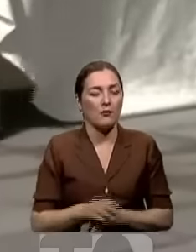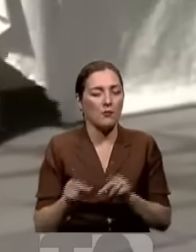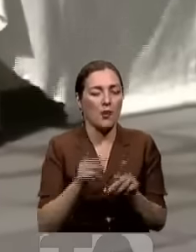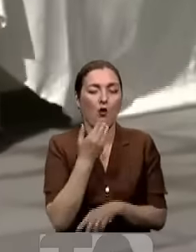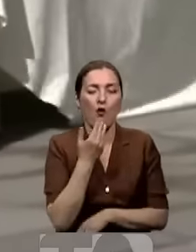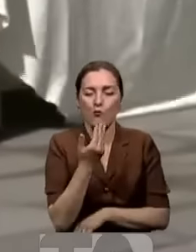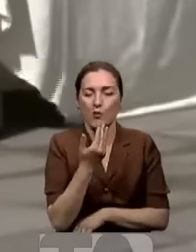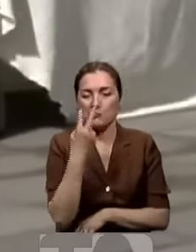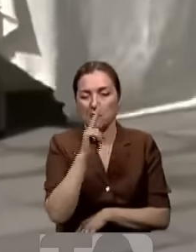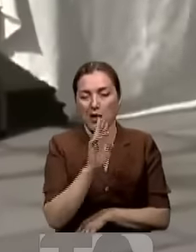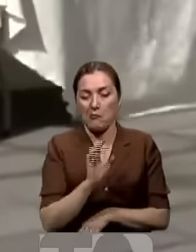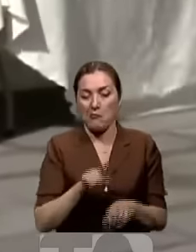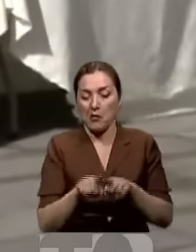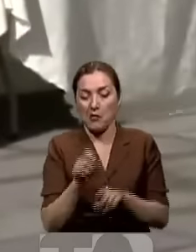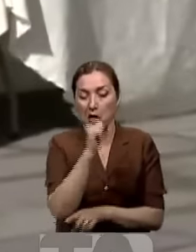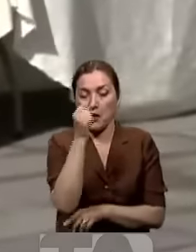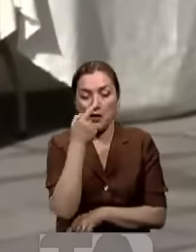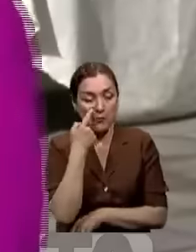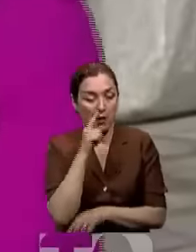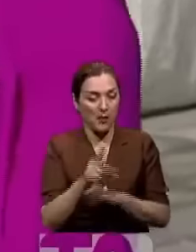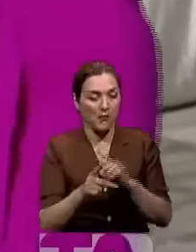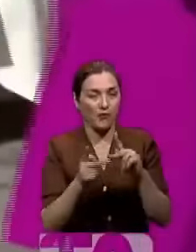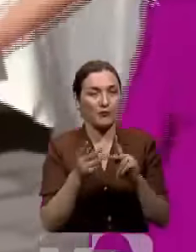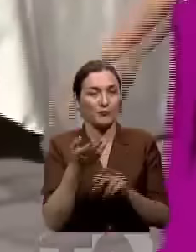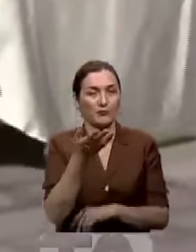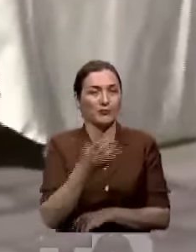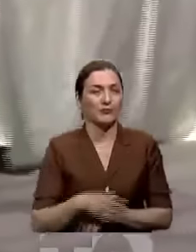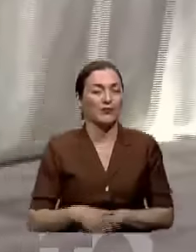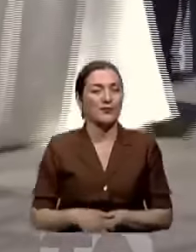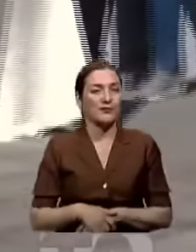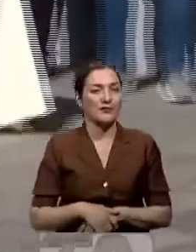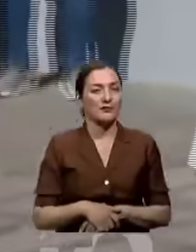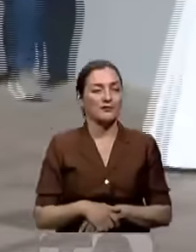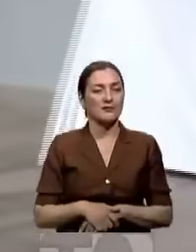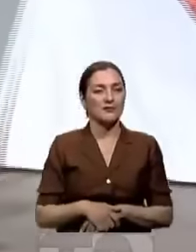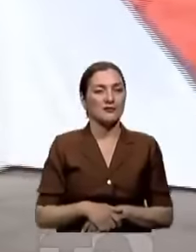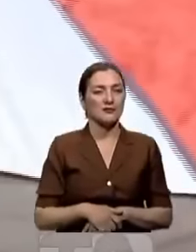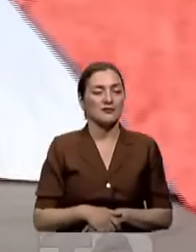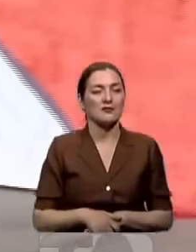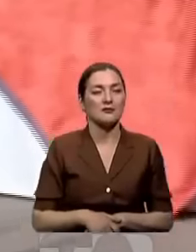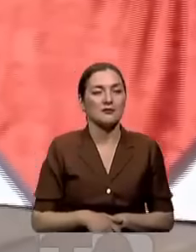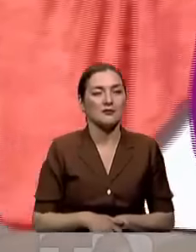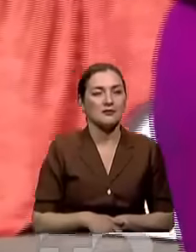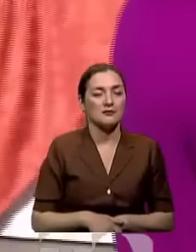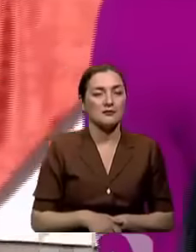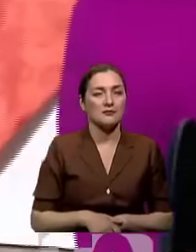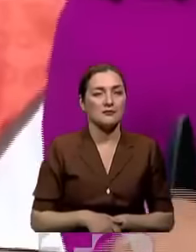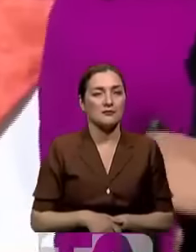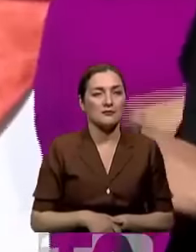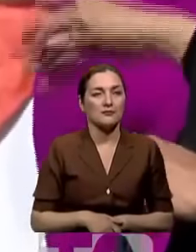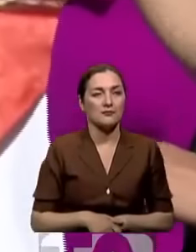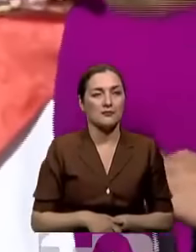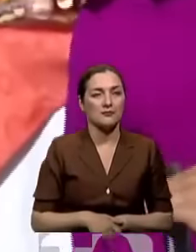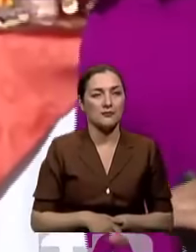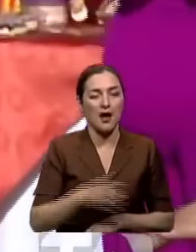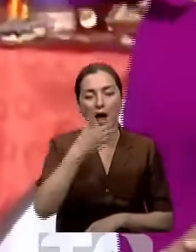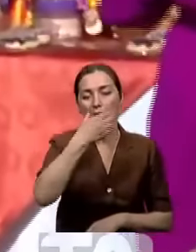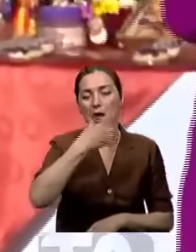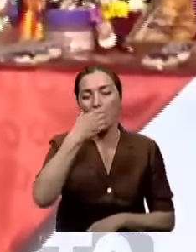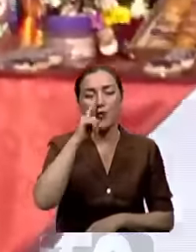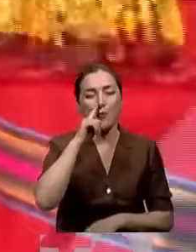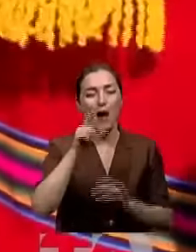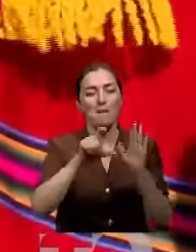si va a lograr esta calificación perfecta. Por favor. Me acompañan por aquí. Vamos ahora sí con Panificadora Ambato. ¿Cómo están las